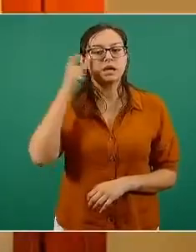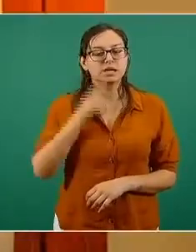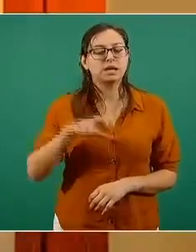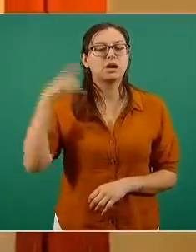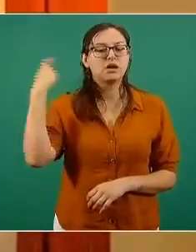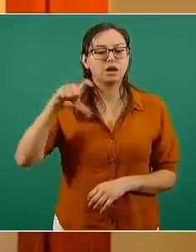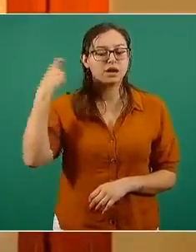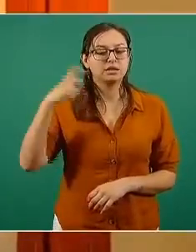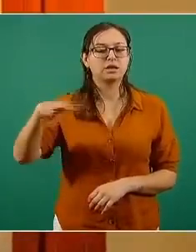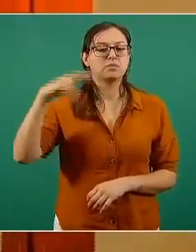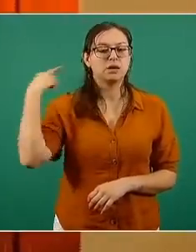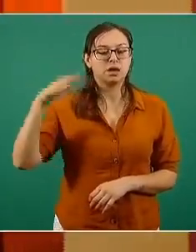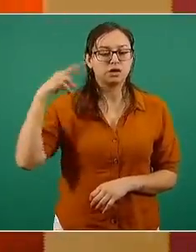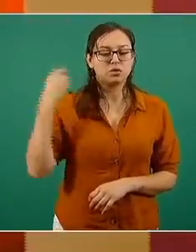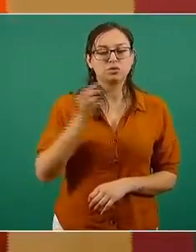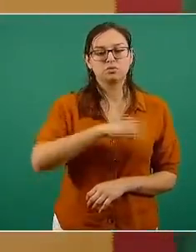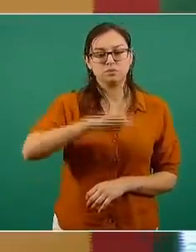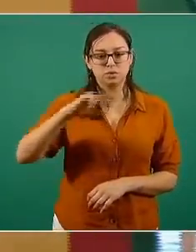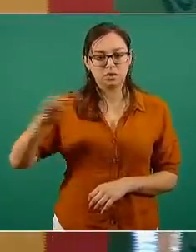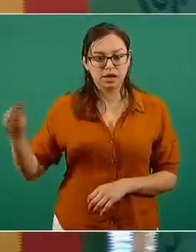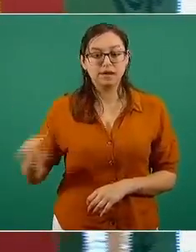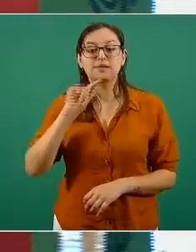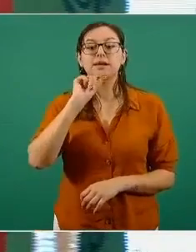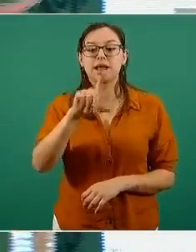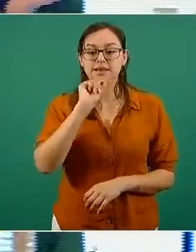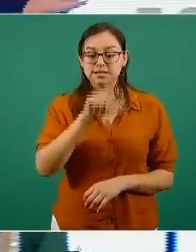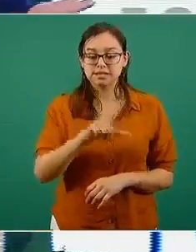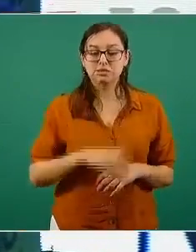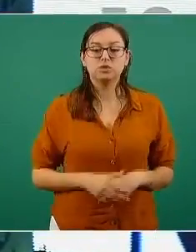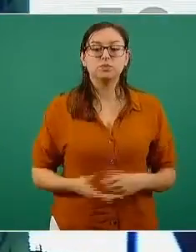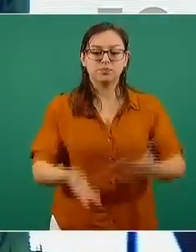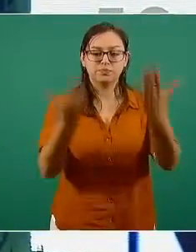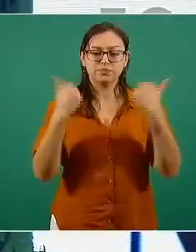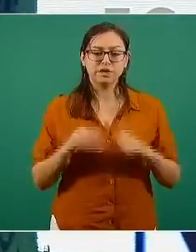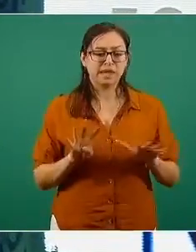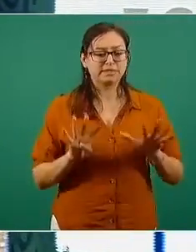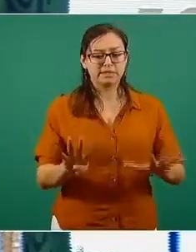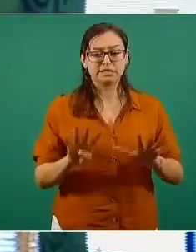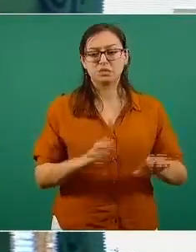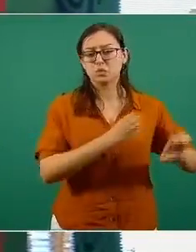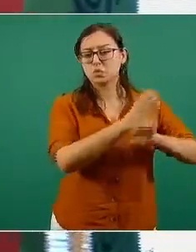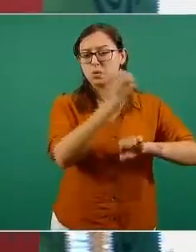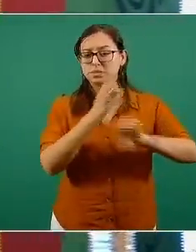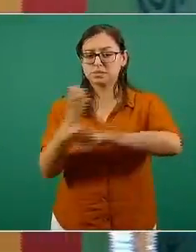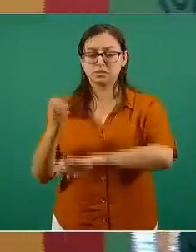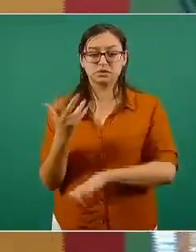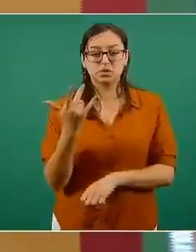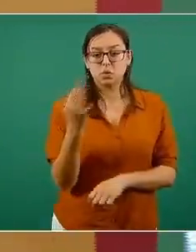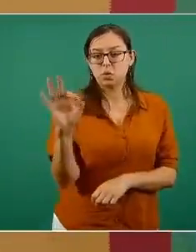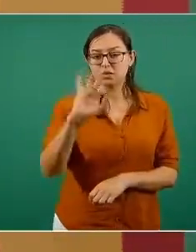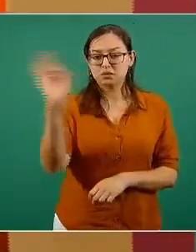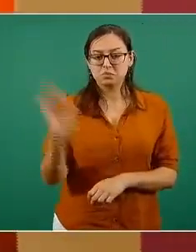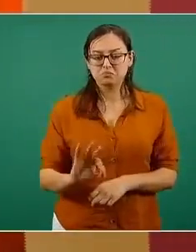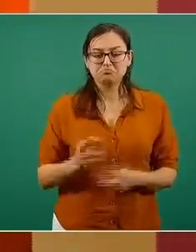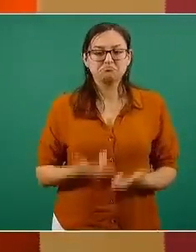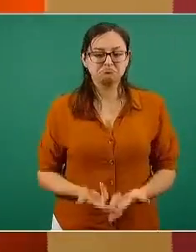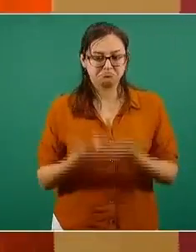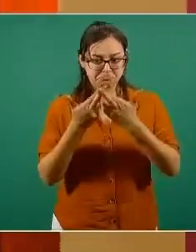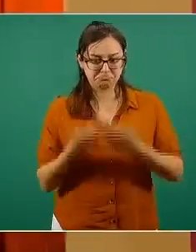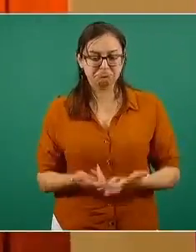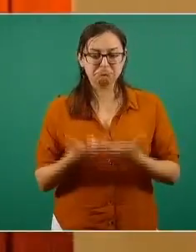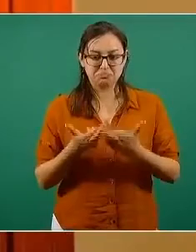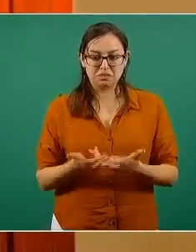Veracruz, Michoacán y Jalisco, también son las mismas, y 19 que tienen menos del 50% de ocupación, y esta viñeta